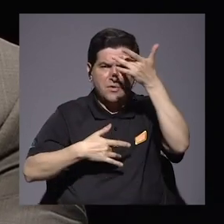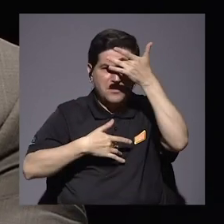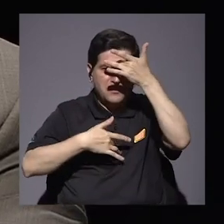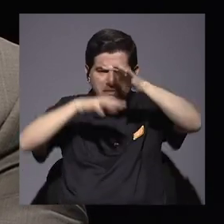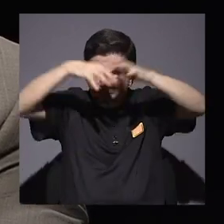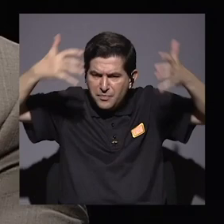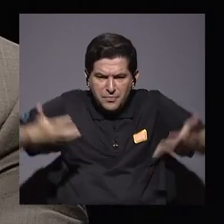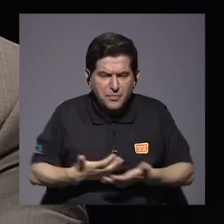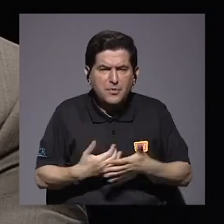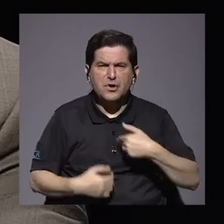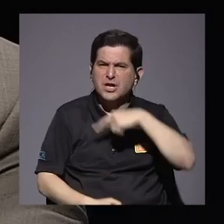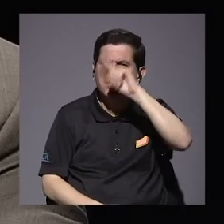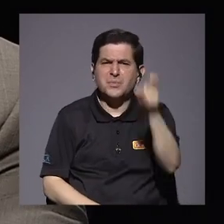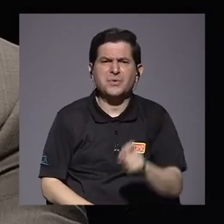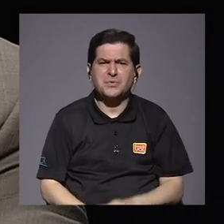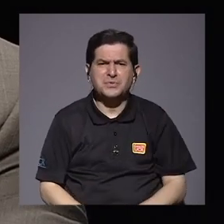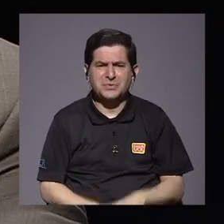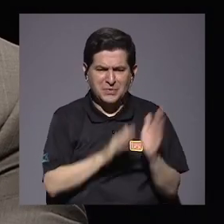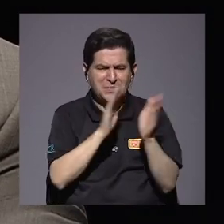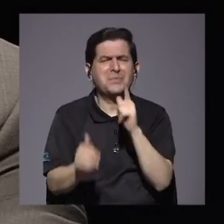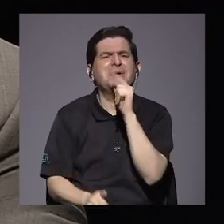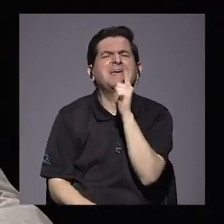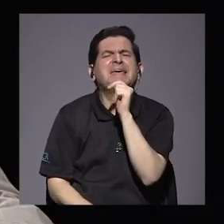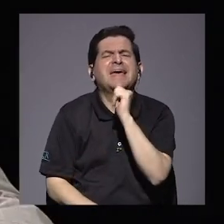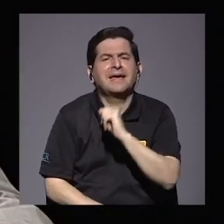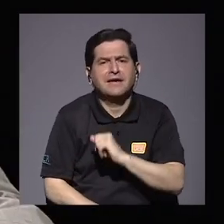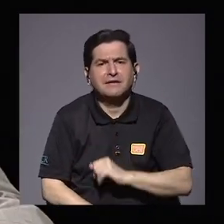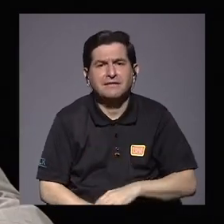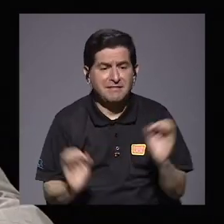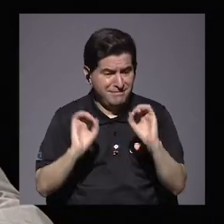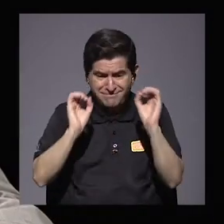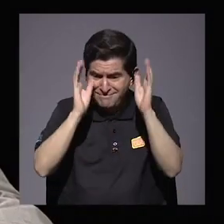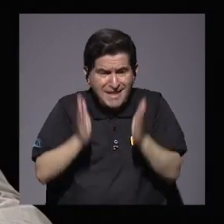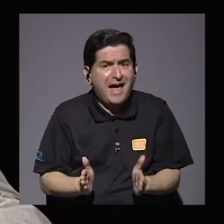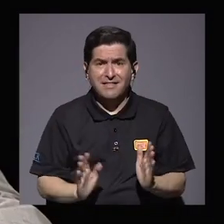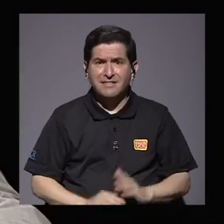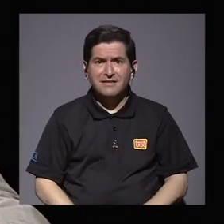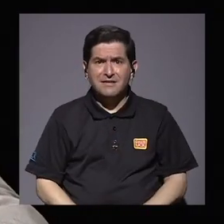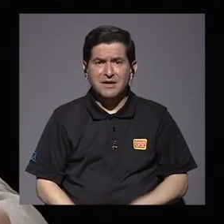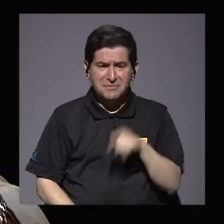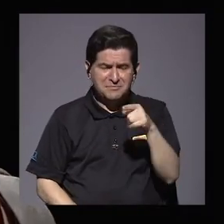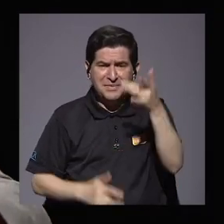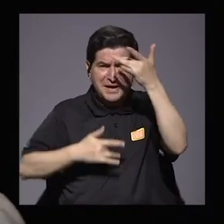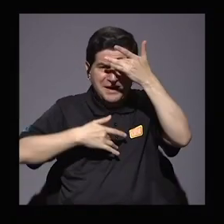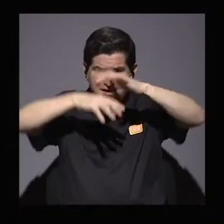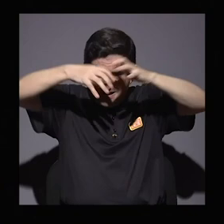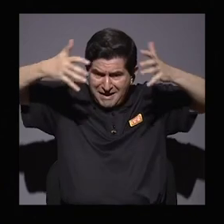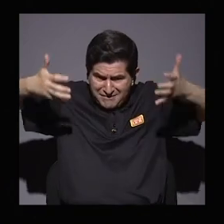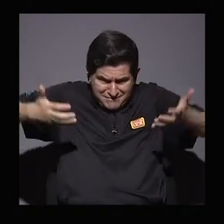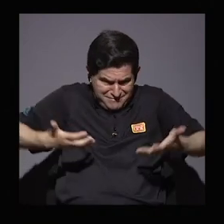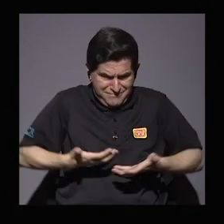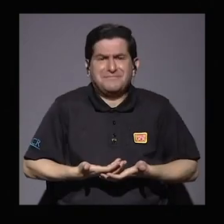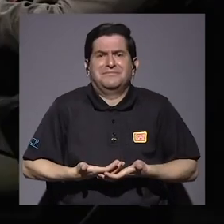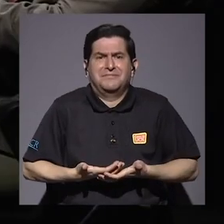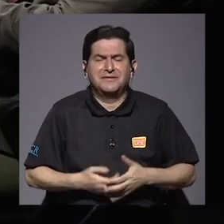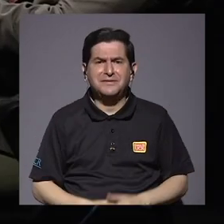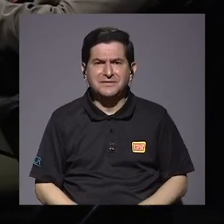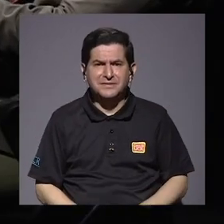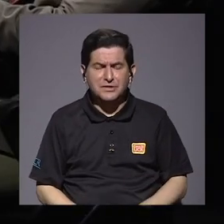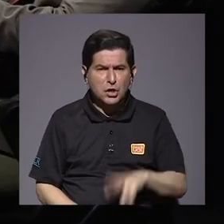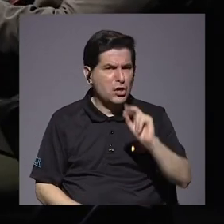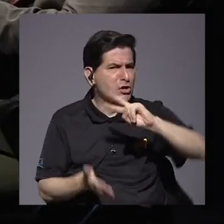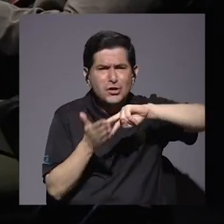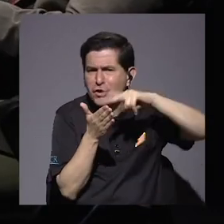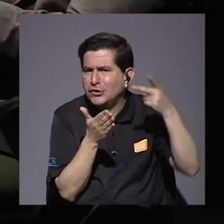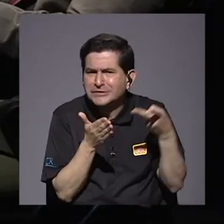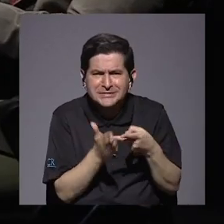pandemia. Yo me pregunto, ¿quién estaba preparado? Nadie podía estar preparado para la pandemia. Las potencias mundiales y aquí no